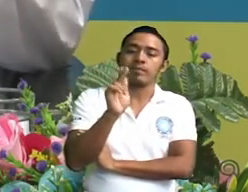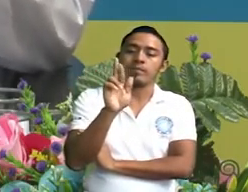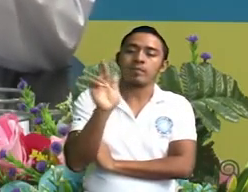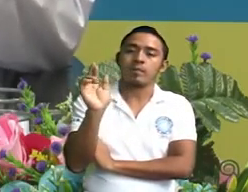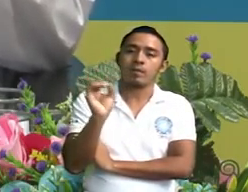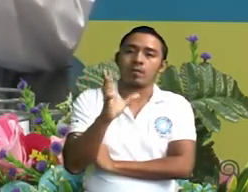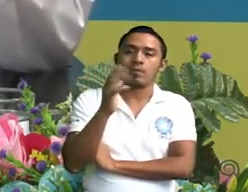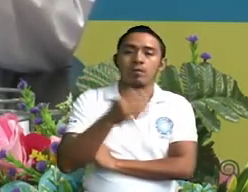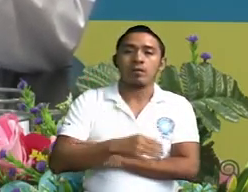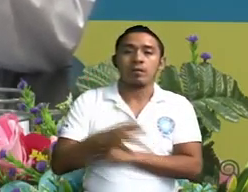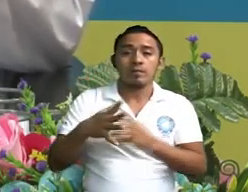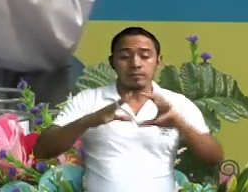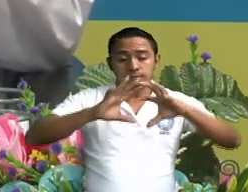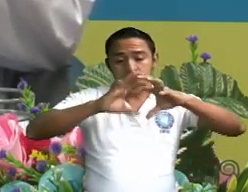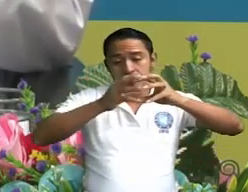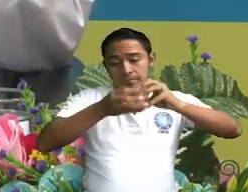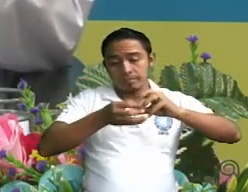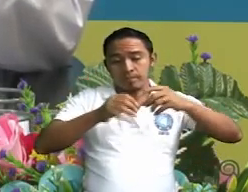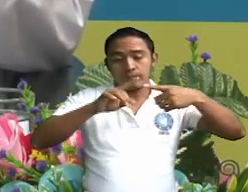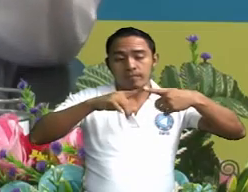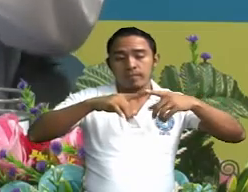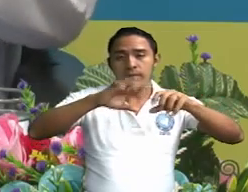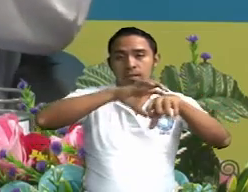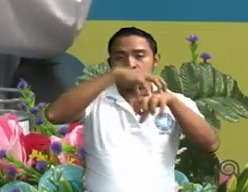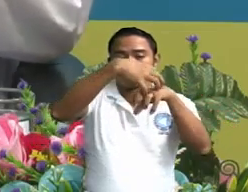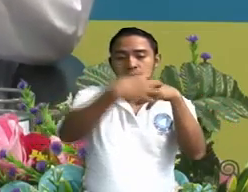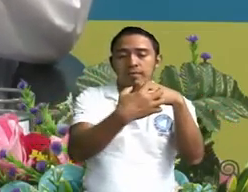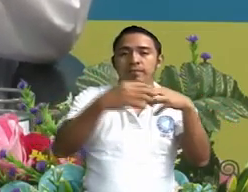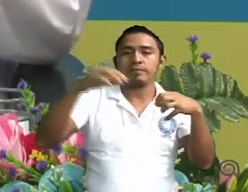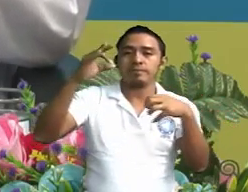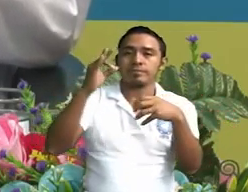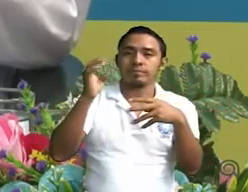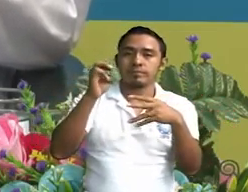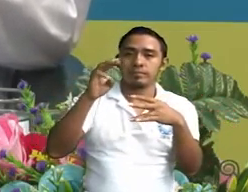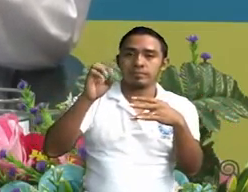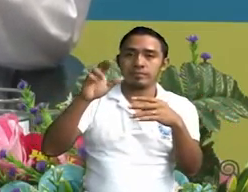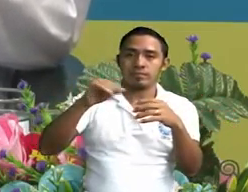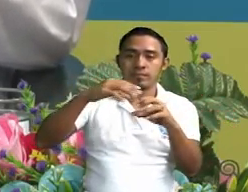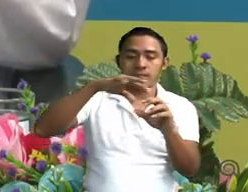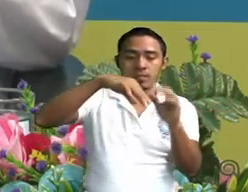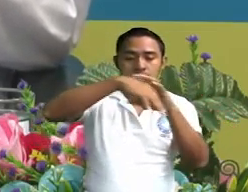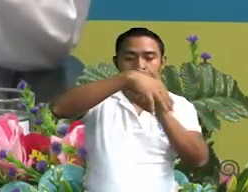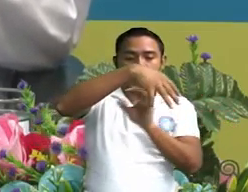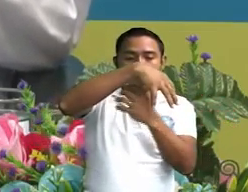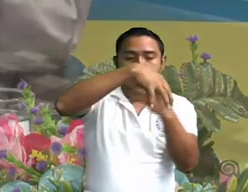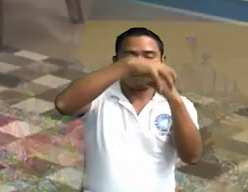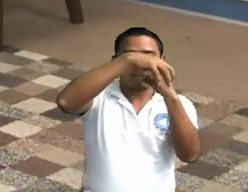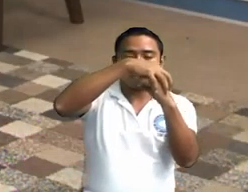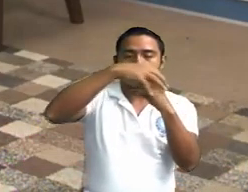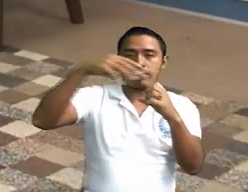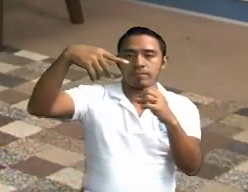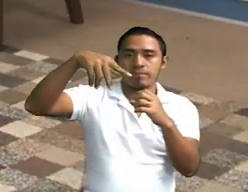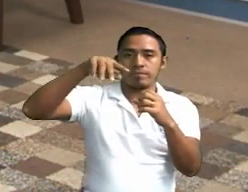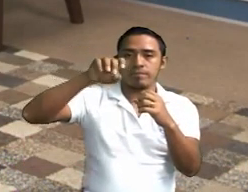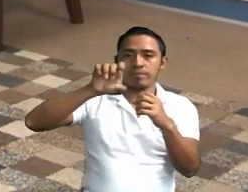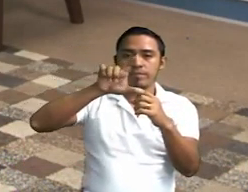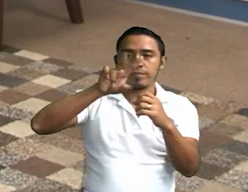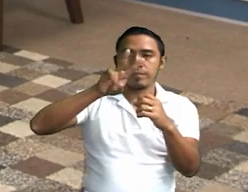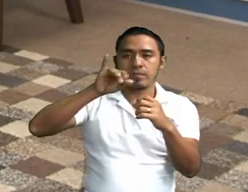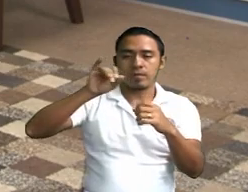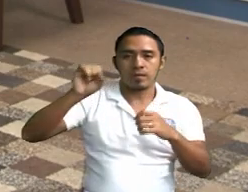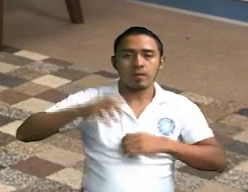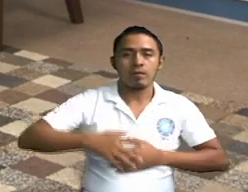articulación propiamente dicha es la cabeza femoral que engasa sobre el cótilo de la pelvis. Ahora,